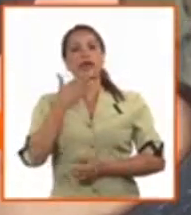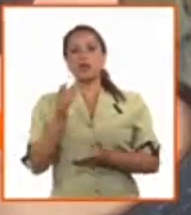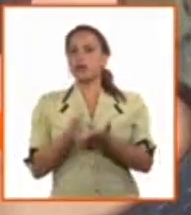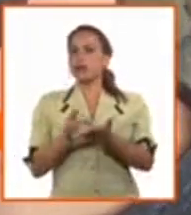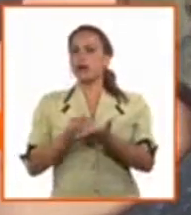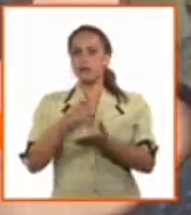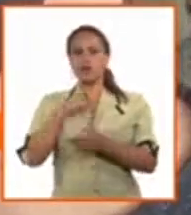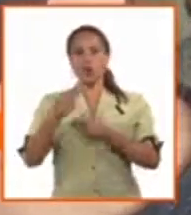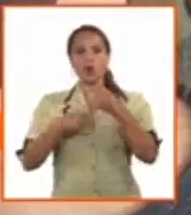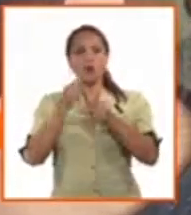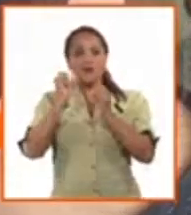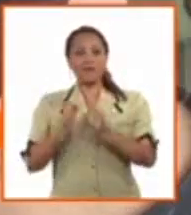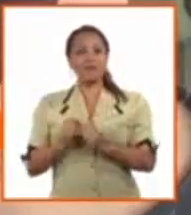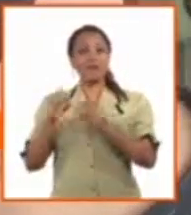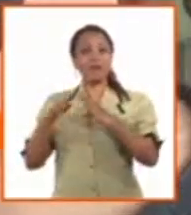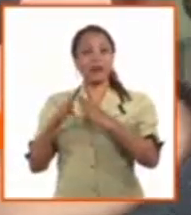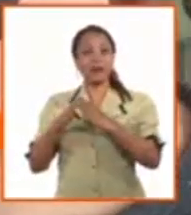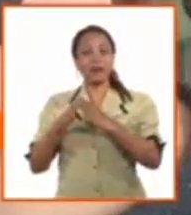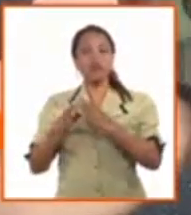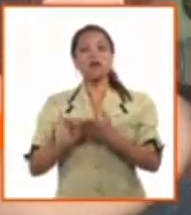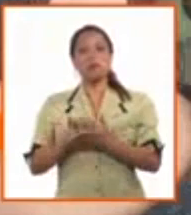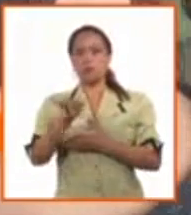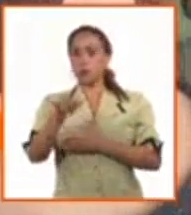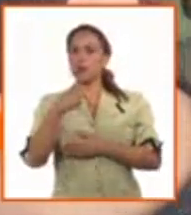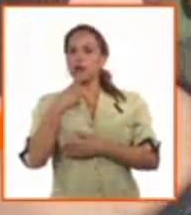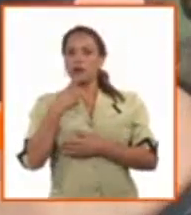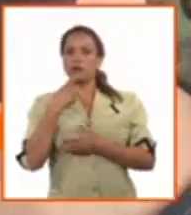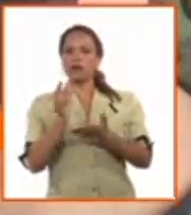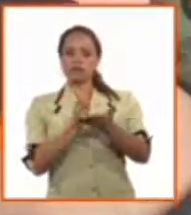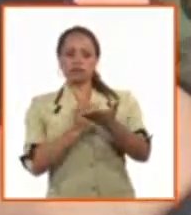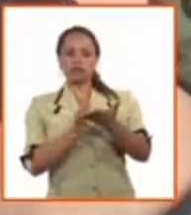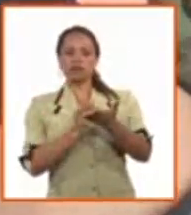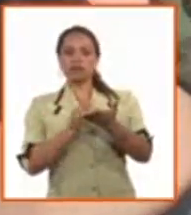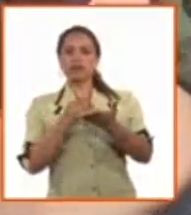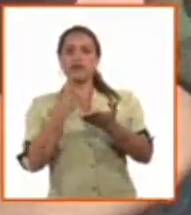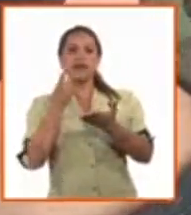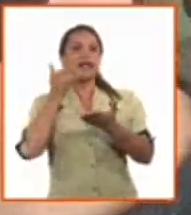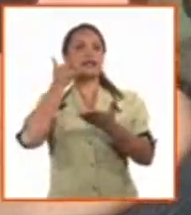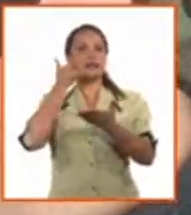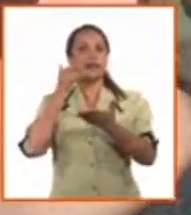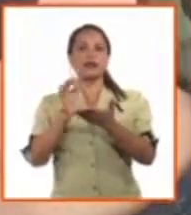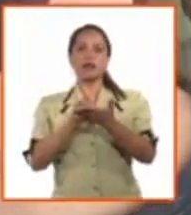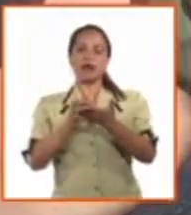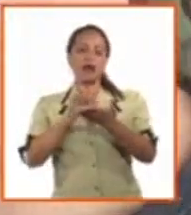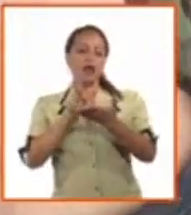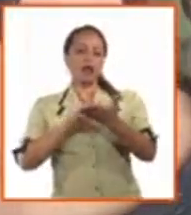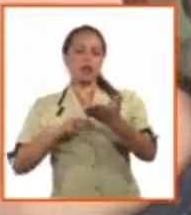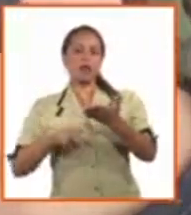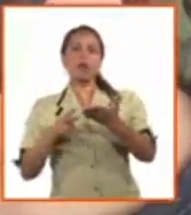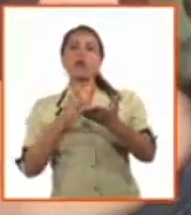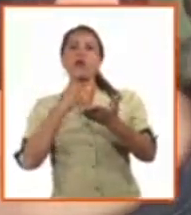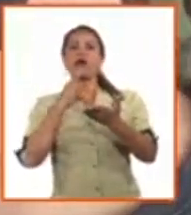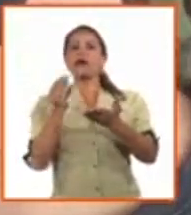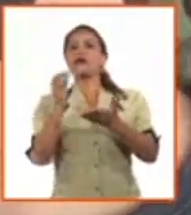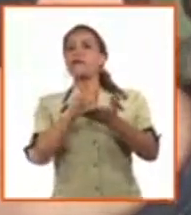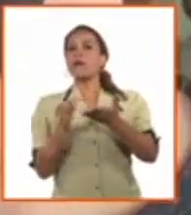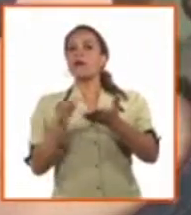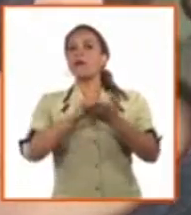muy rápido lo hago en mi casa yo viajé con sunwing así que lo puedo poner en el app y